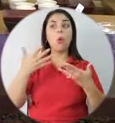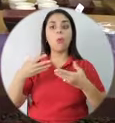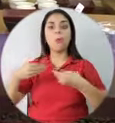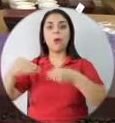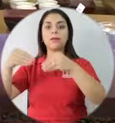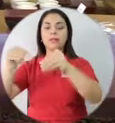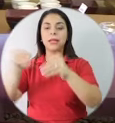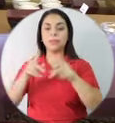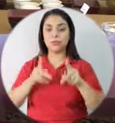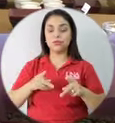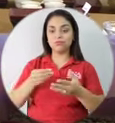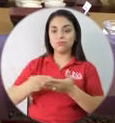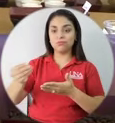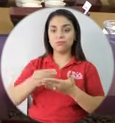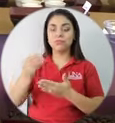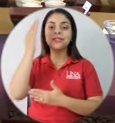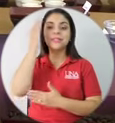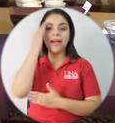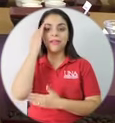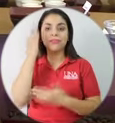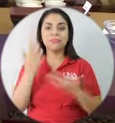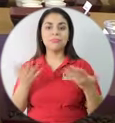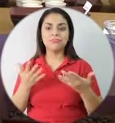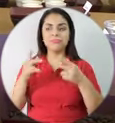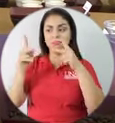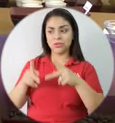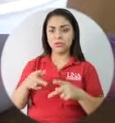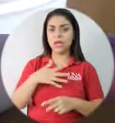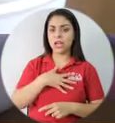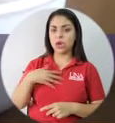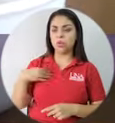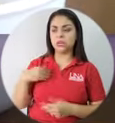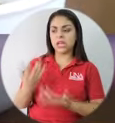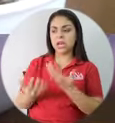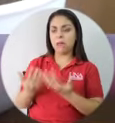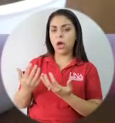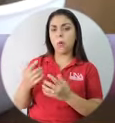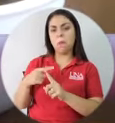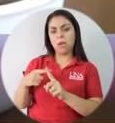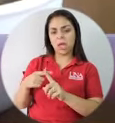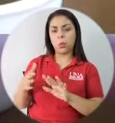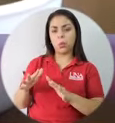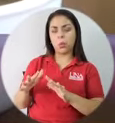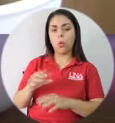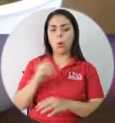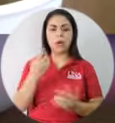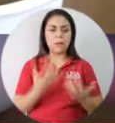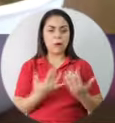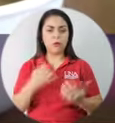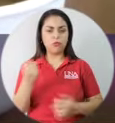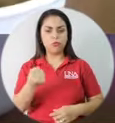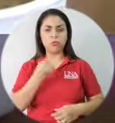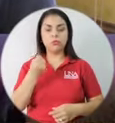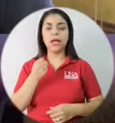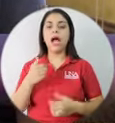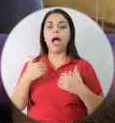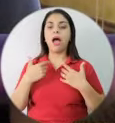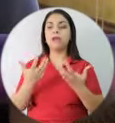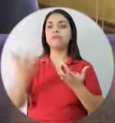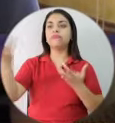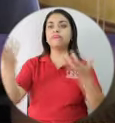consumo del café y determinando si a alguien le gusta el tueste medio o el tueste más oscuro. Ahí usted va a